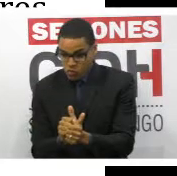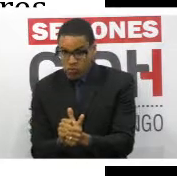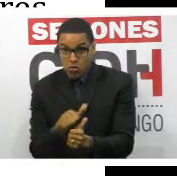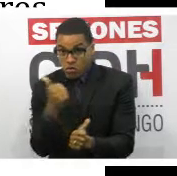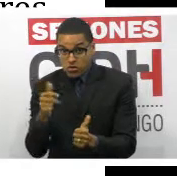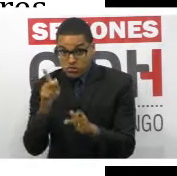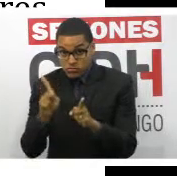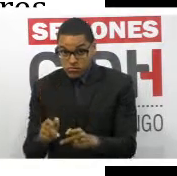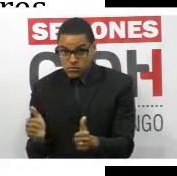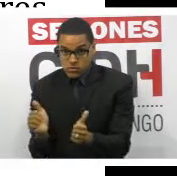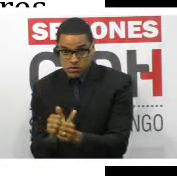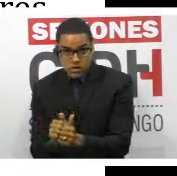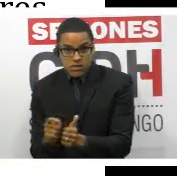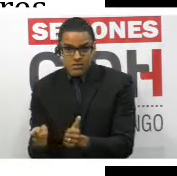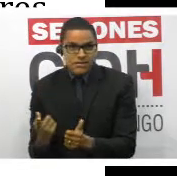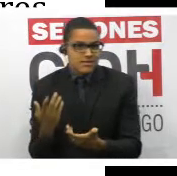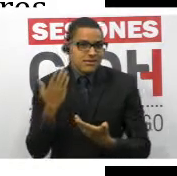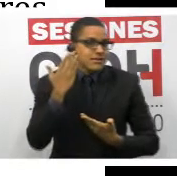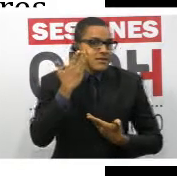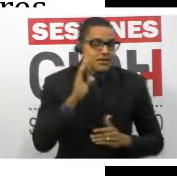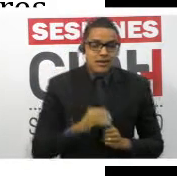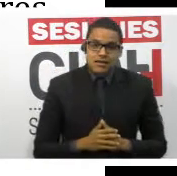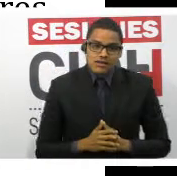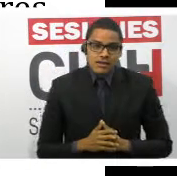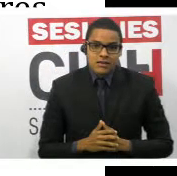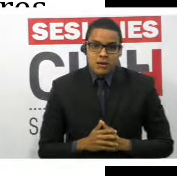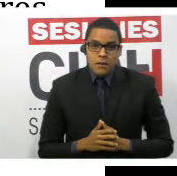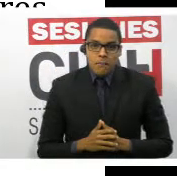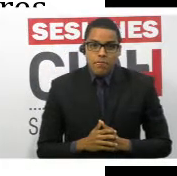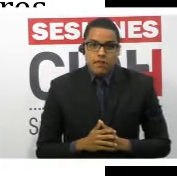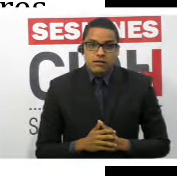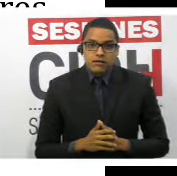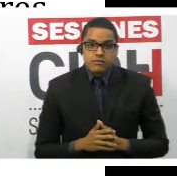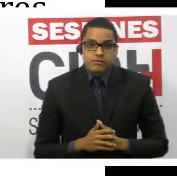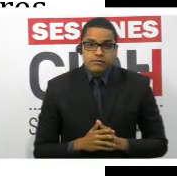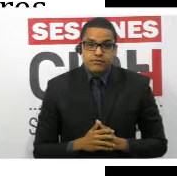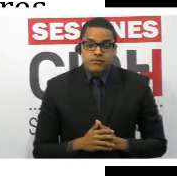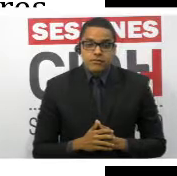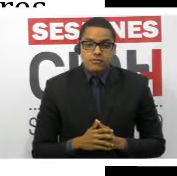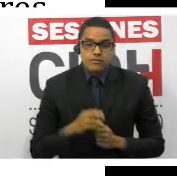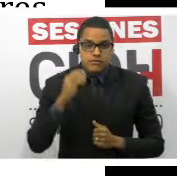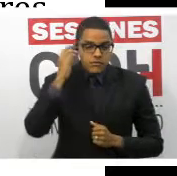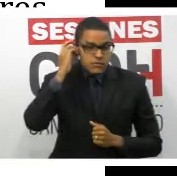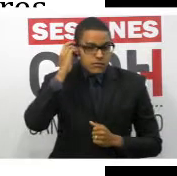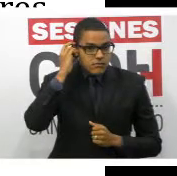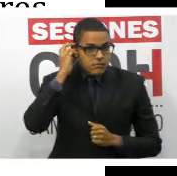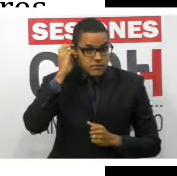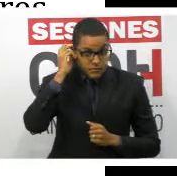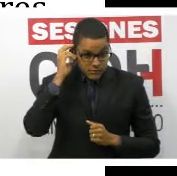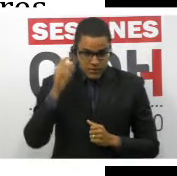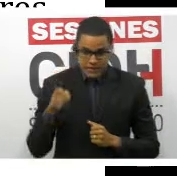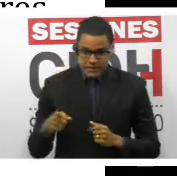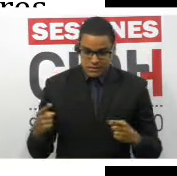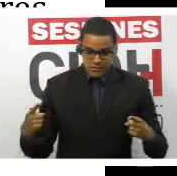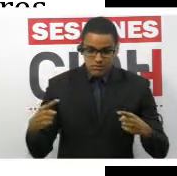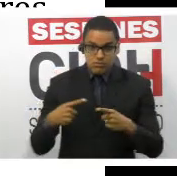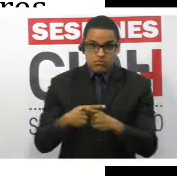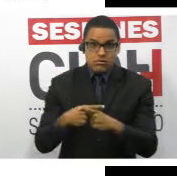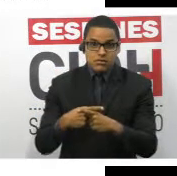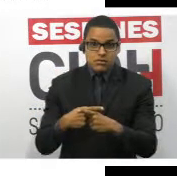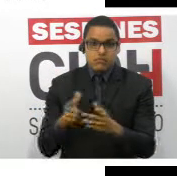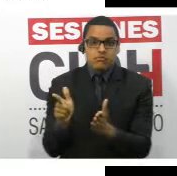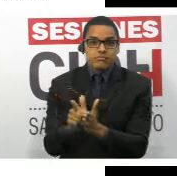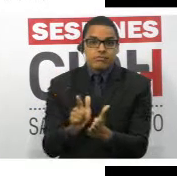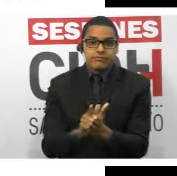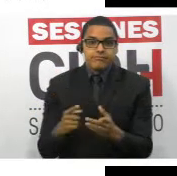se trabaja sobre el consentimiento y la autonomía de las personas con discapacidad contraria al artículo 12 de la convención internacional de